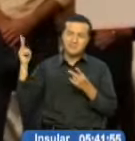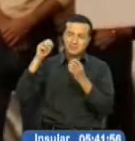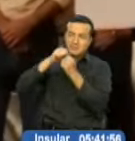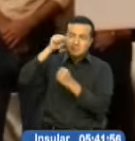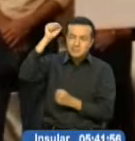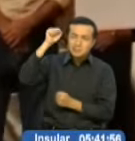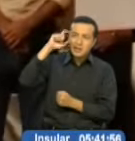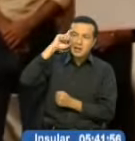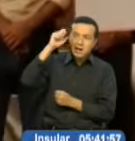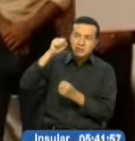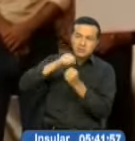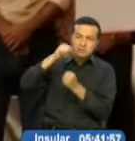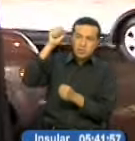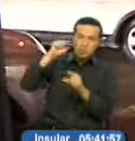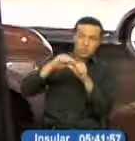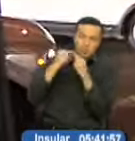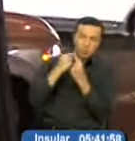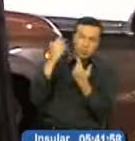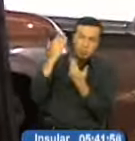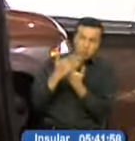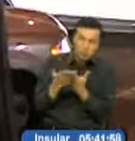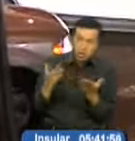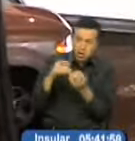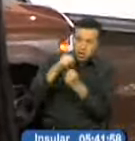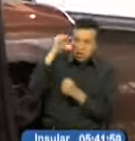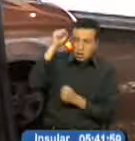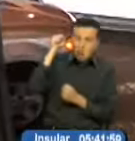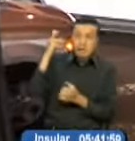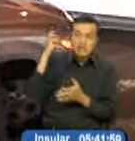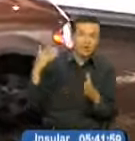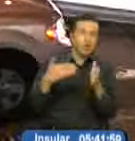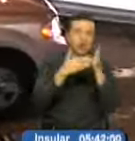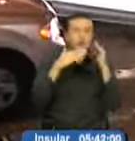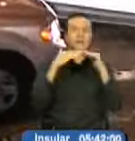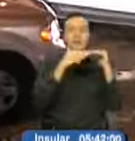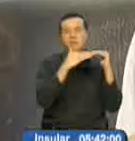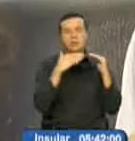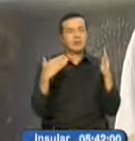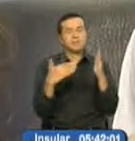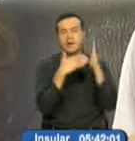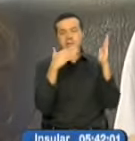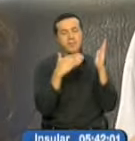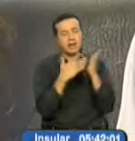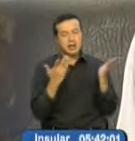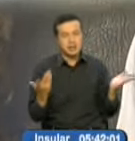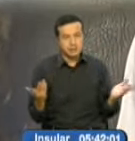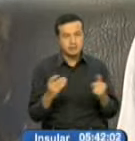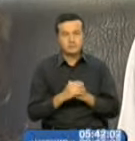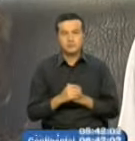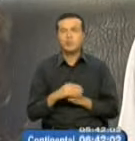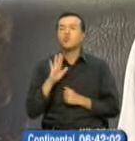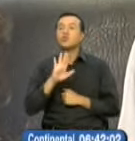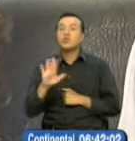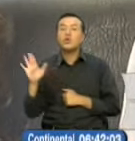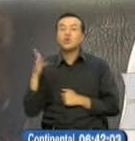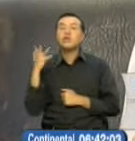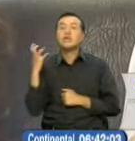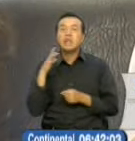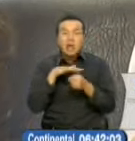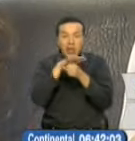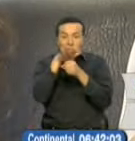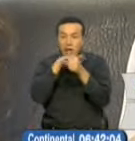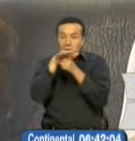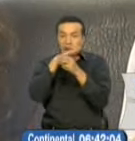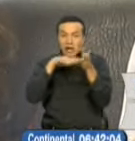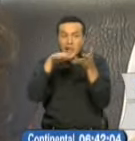verdaderas intenciones de la agrupación política con el fin de desestabilizar la democracia en nuestro país. Con la finalidad de crear un clima de